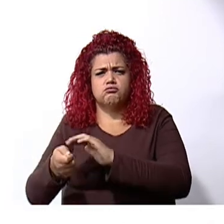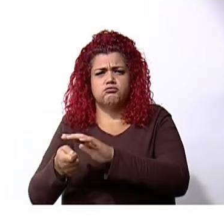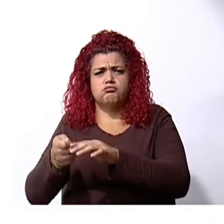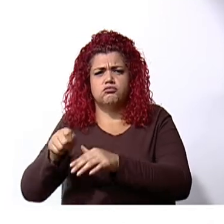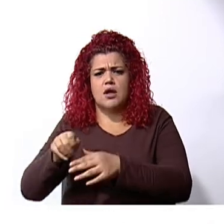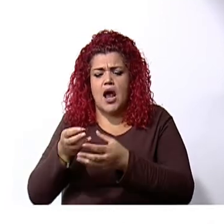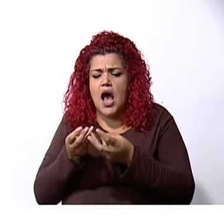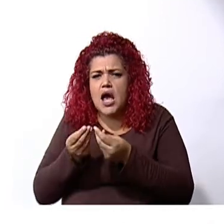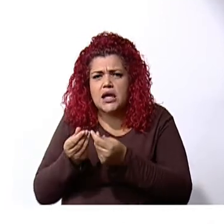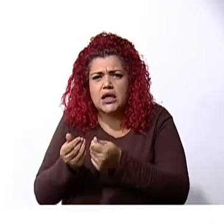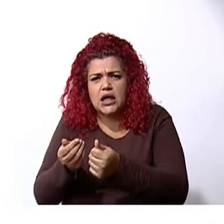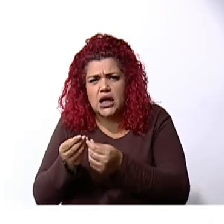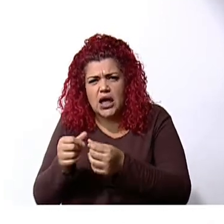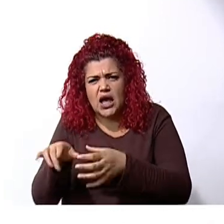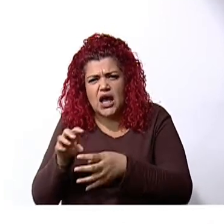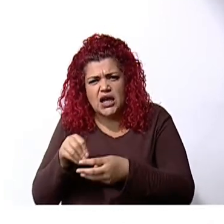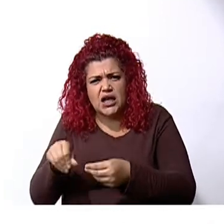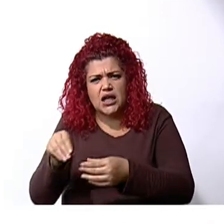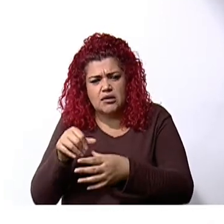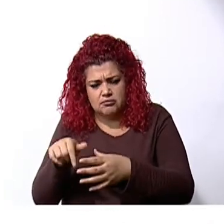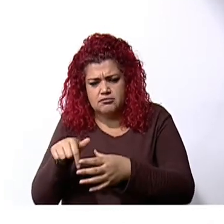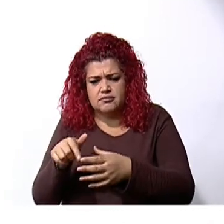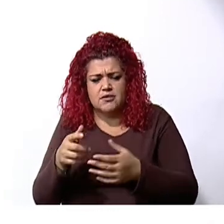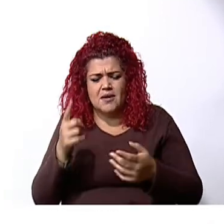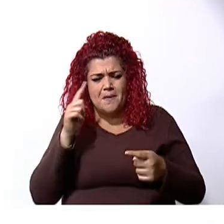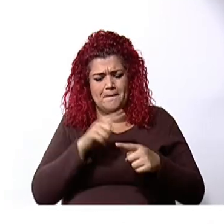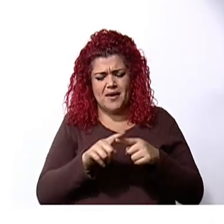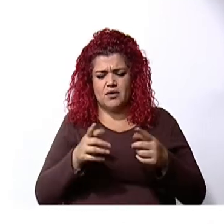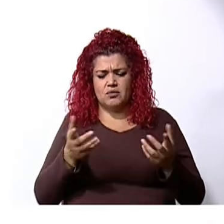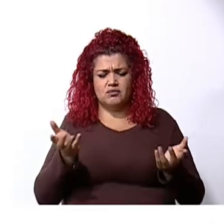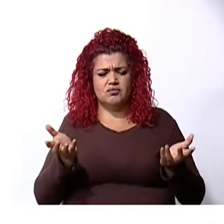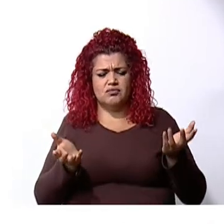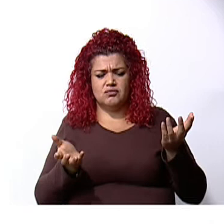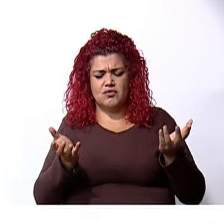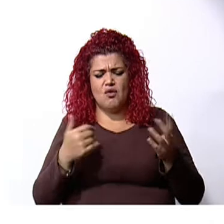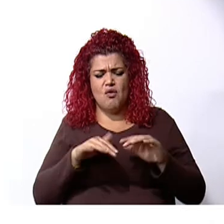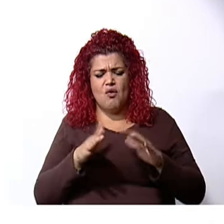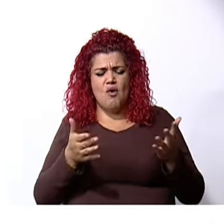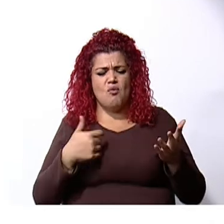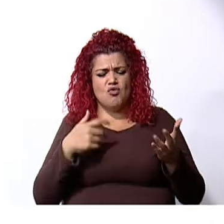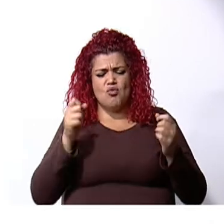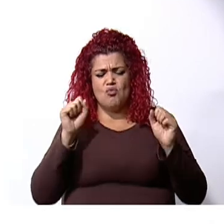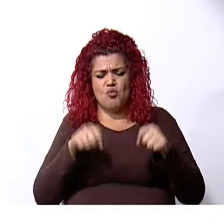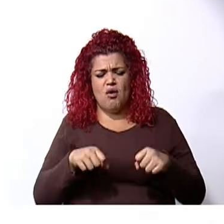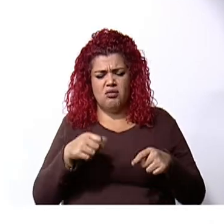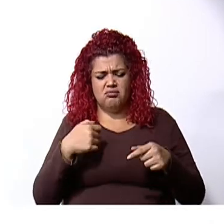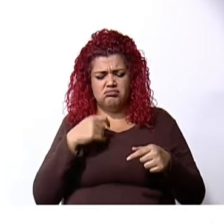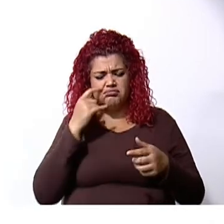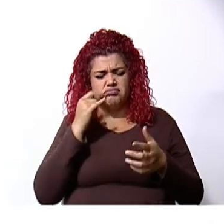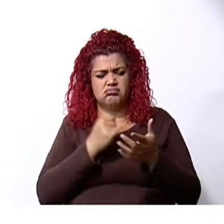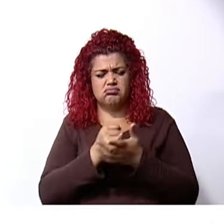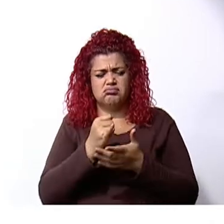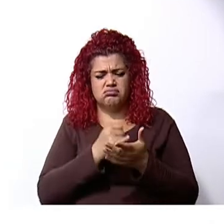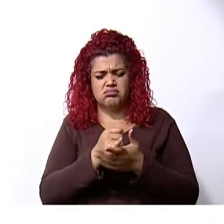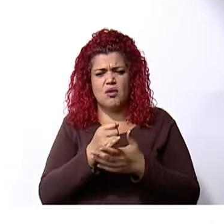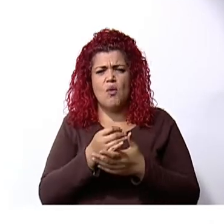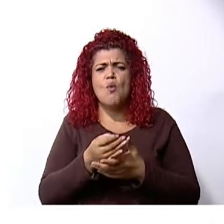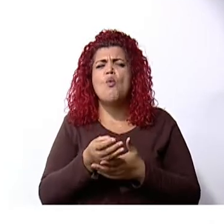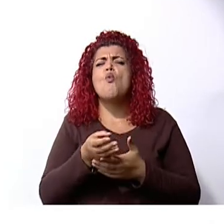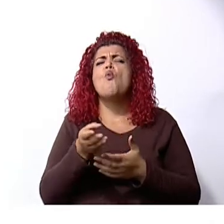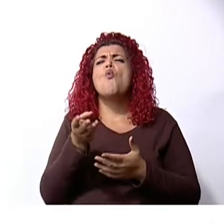harina. Pero, ¿cómo podríamos averiguar cuánta